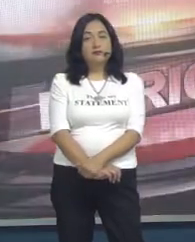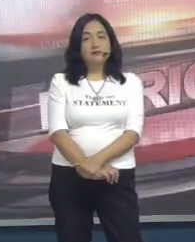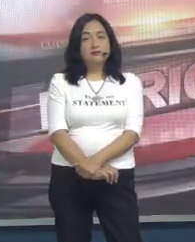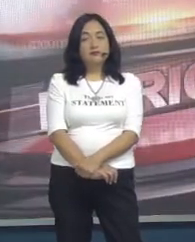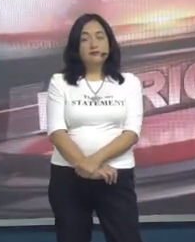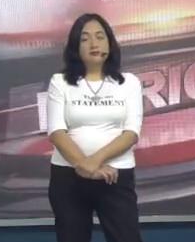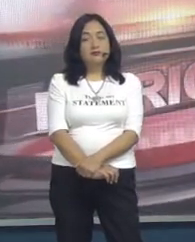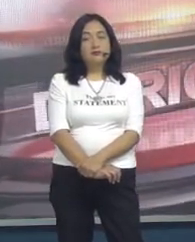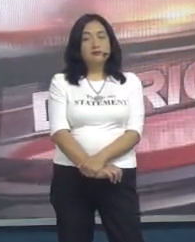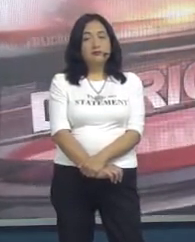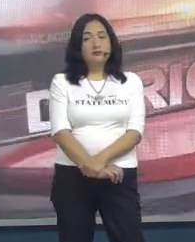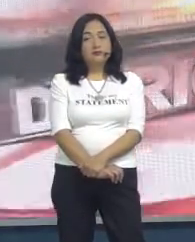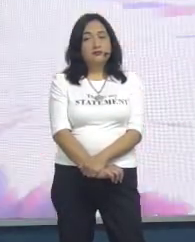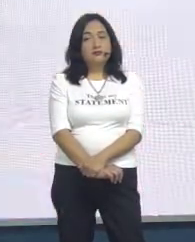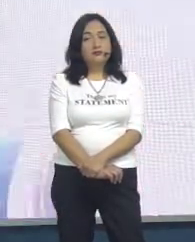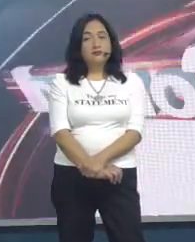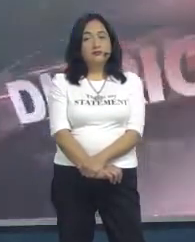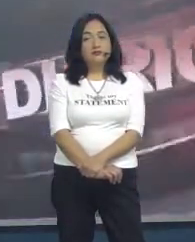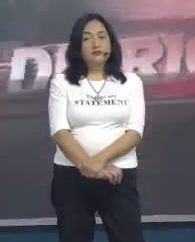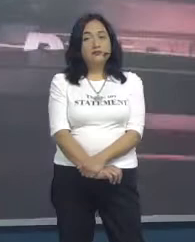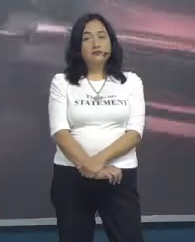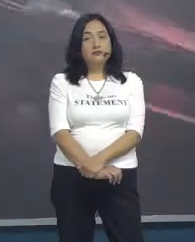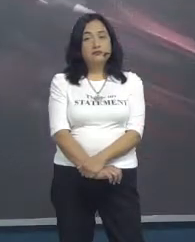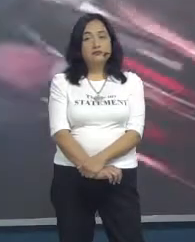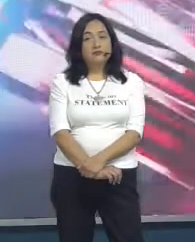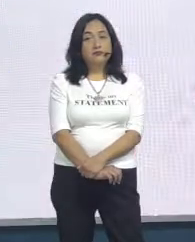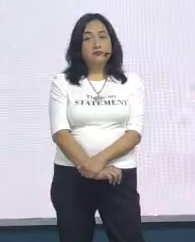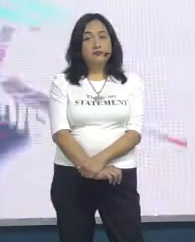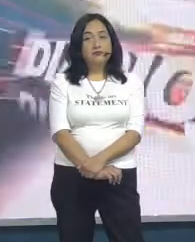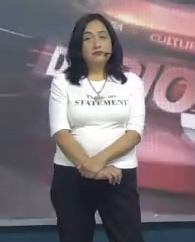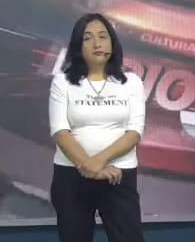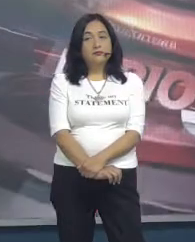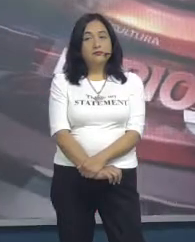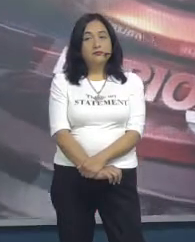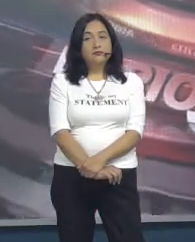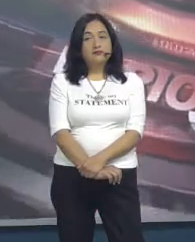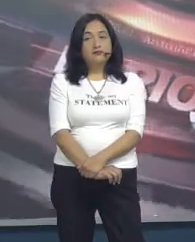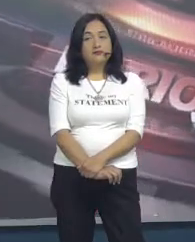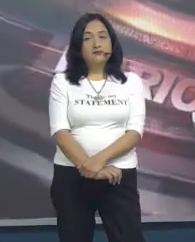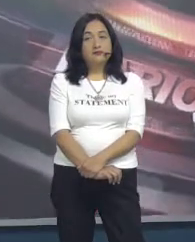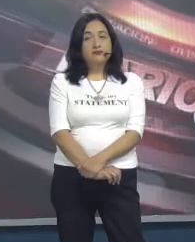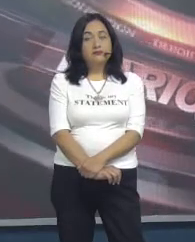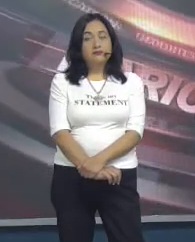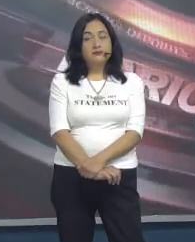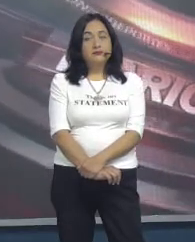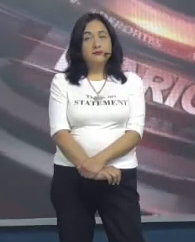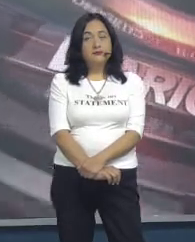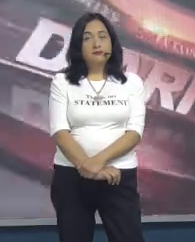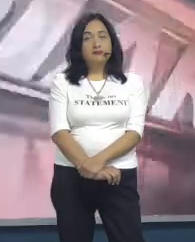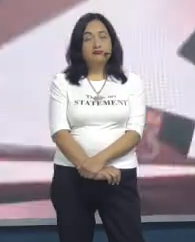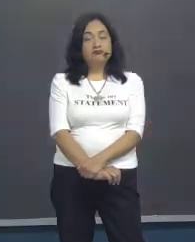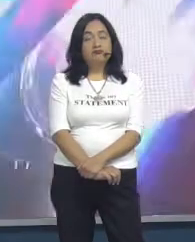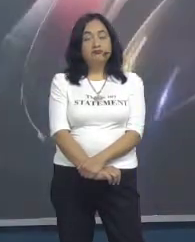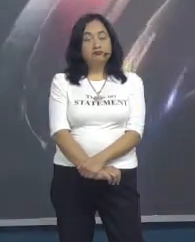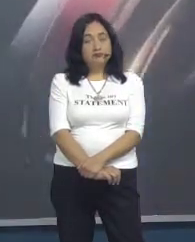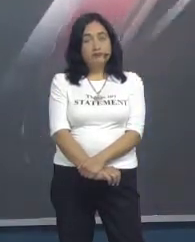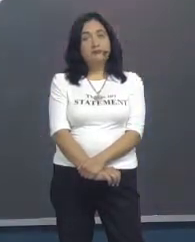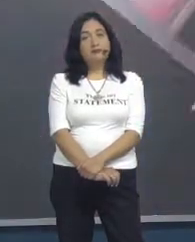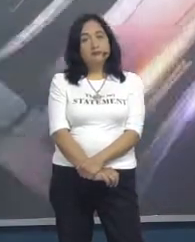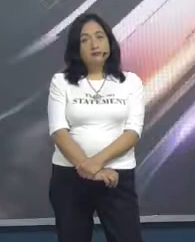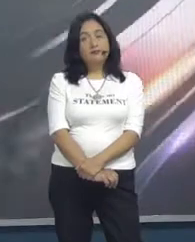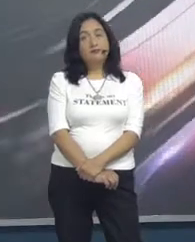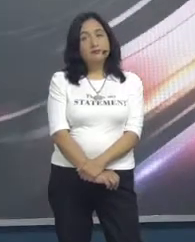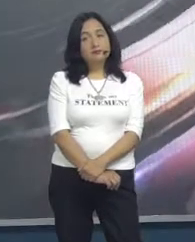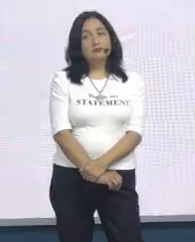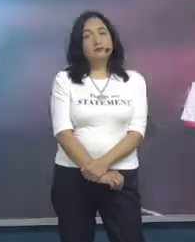visto algún tipo de repunte en el tema del pago de las cuotas. Lamentablemente volvimos a caer en una fase